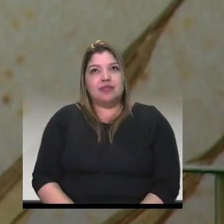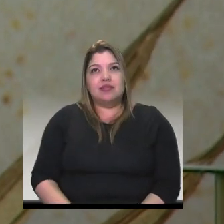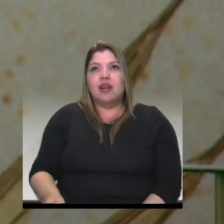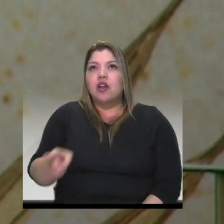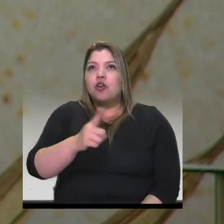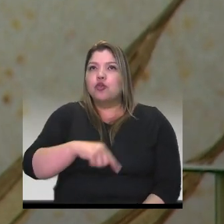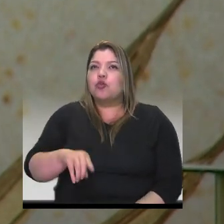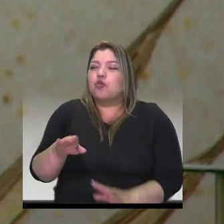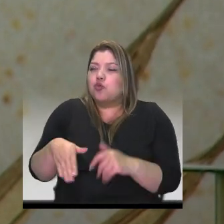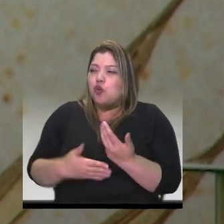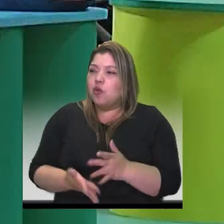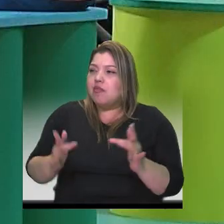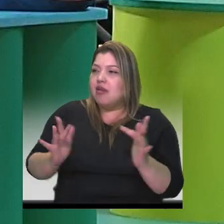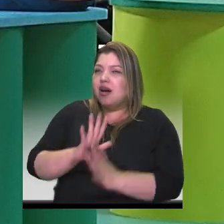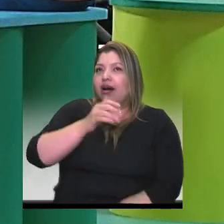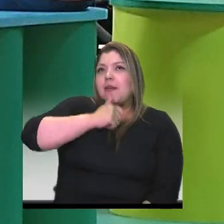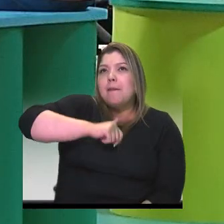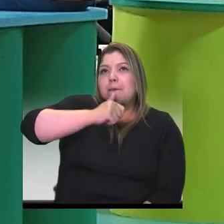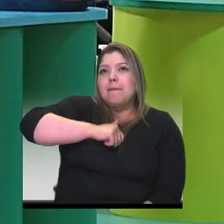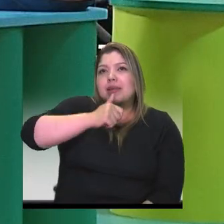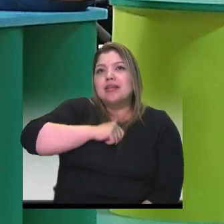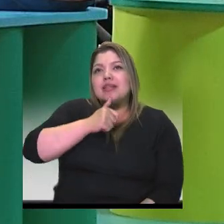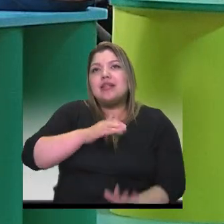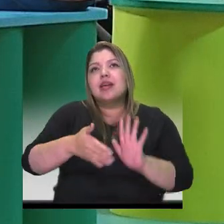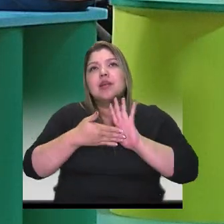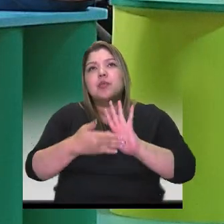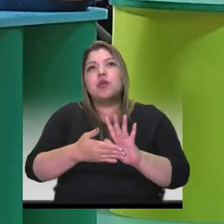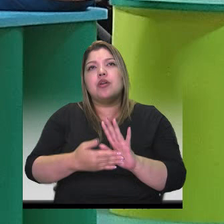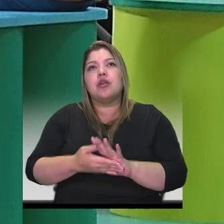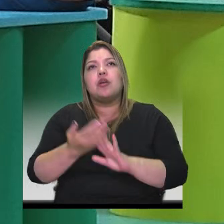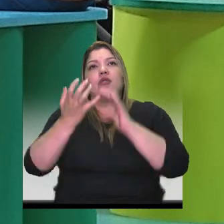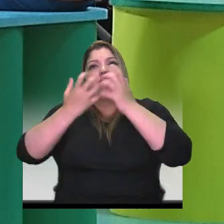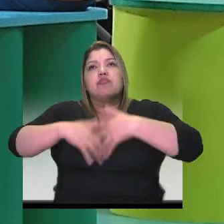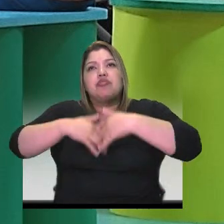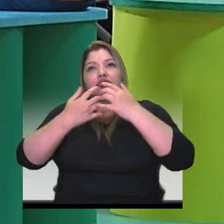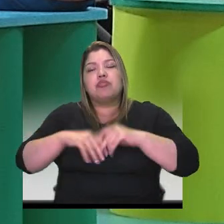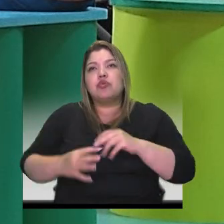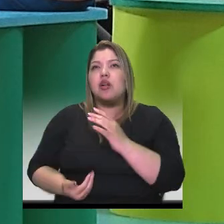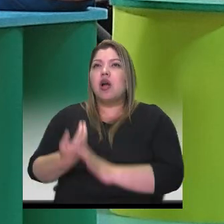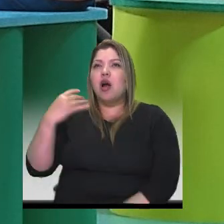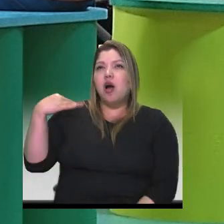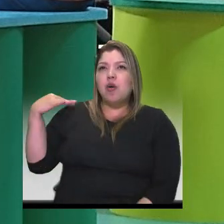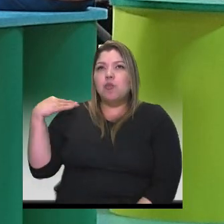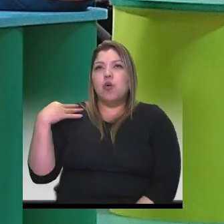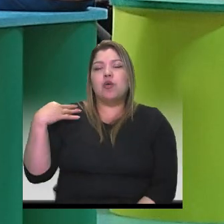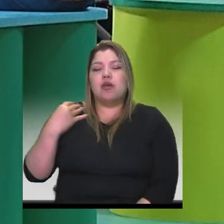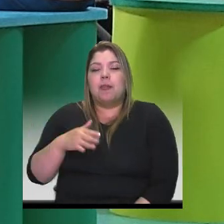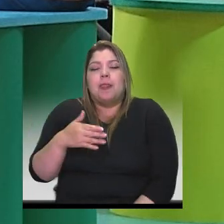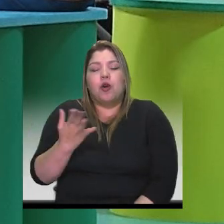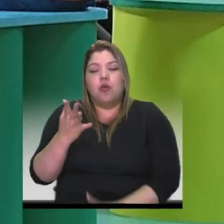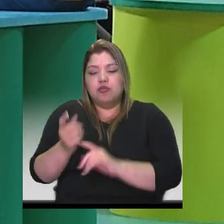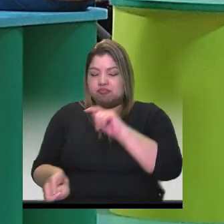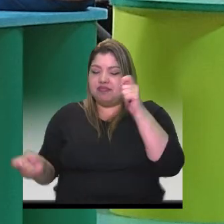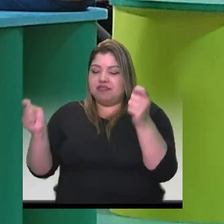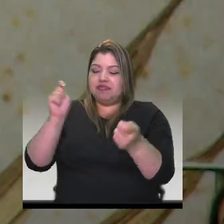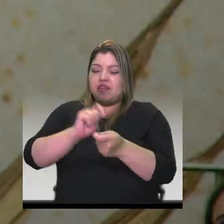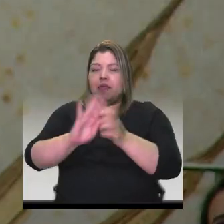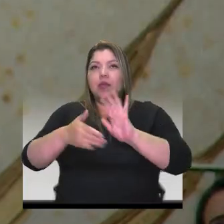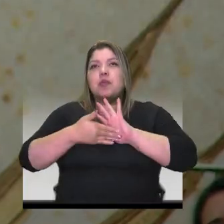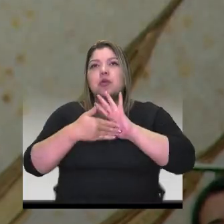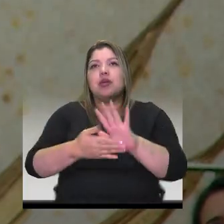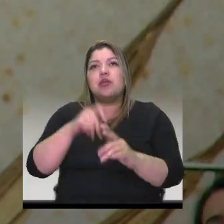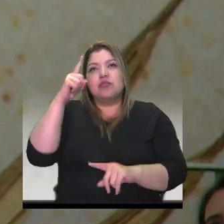esa paciencia en el modelo de la industria de la moda, que es tan rápida? ¿Cómo cambiamos ese modelo de pensamiento para